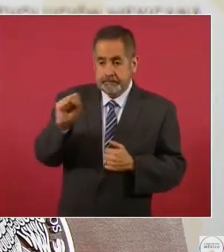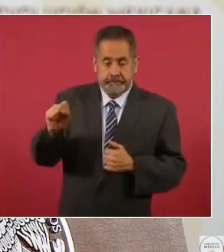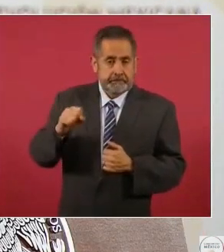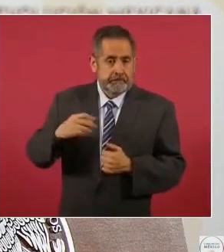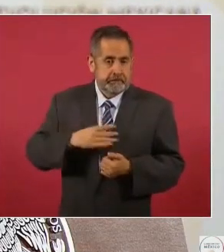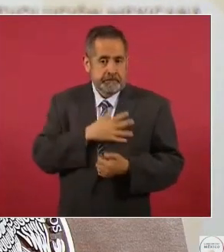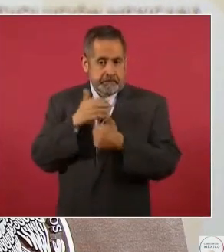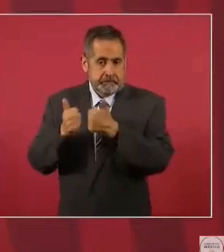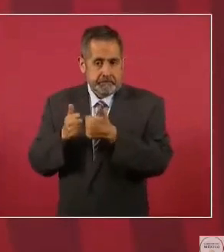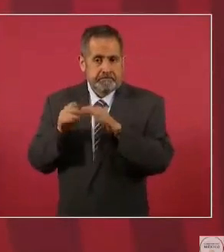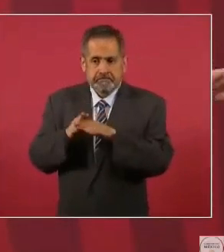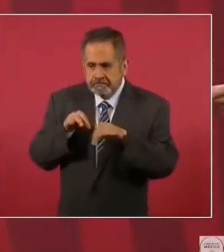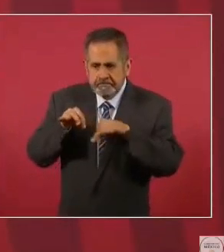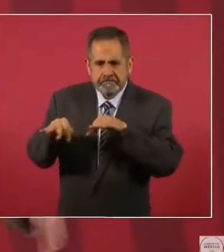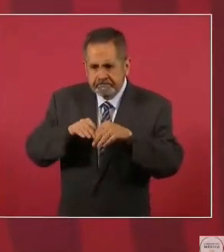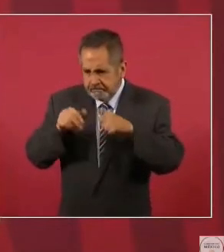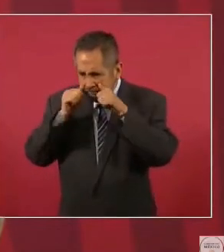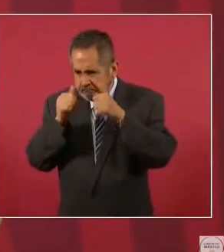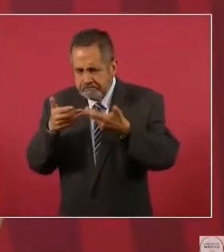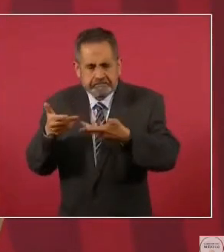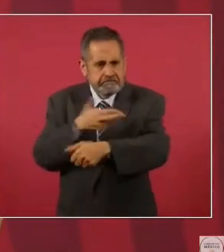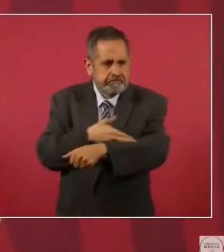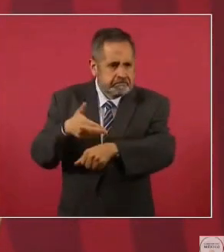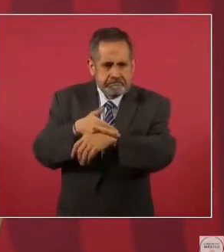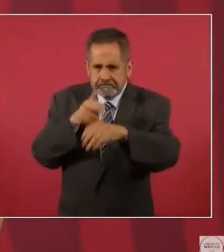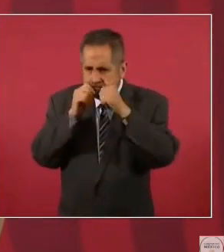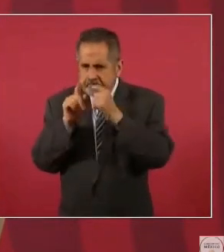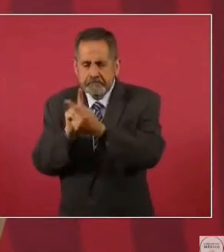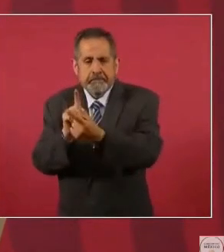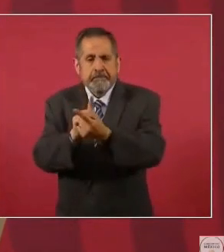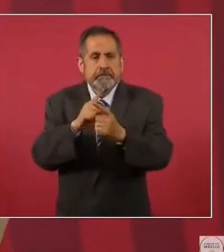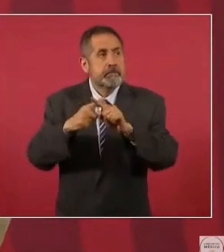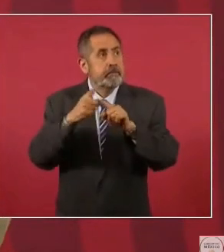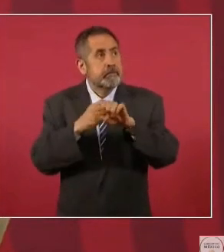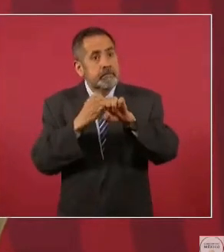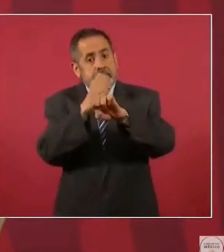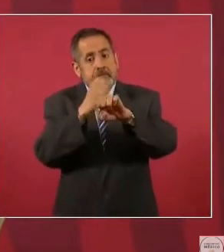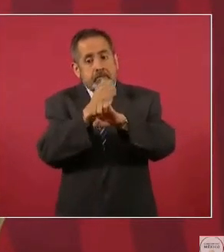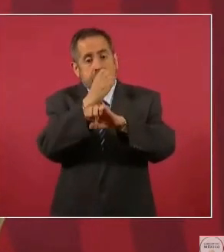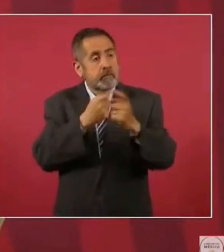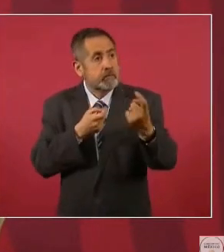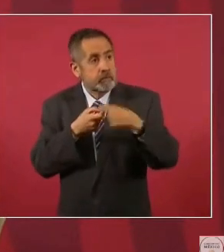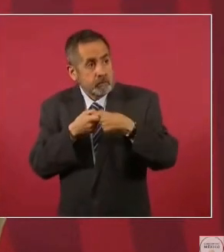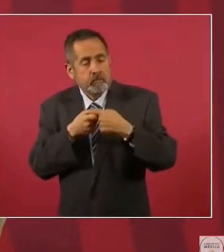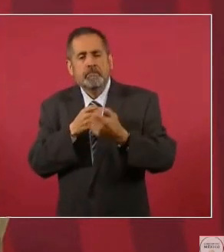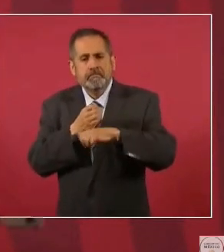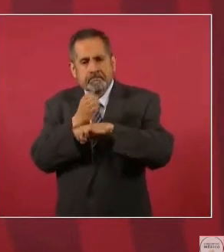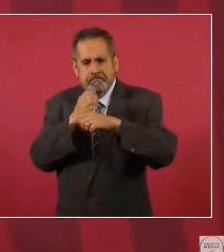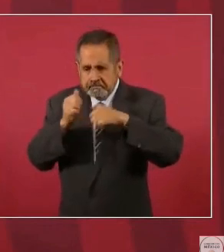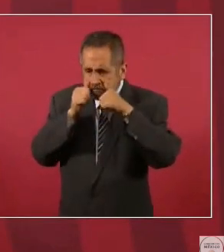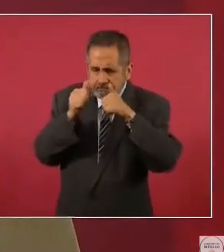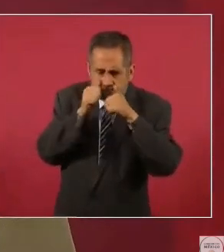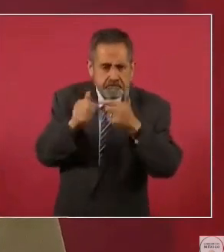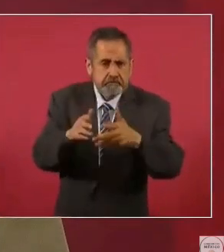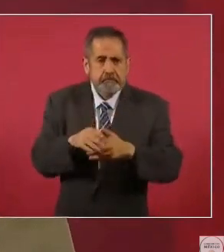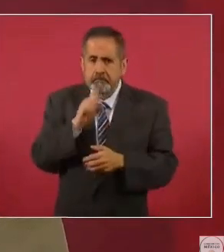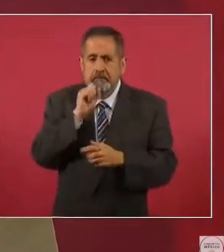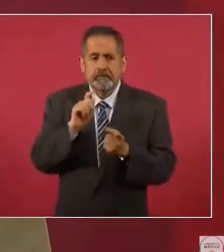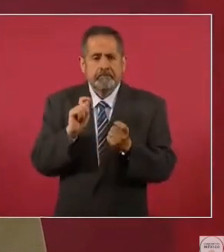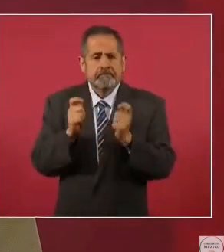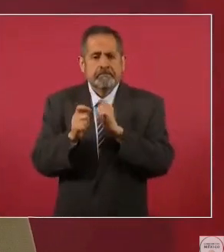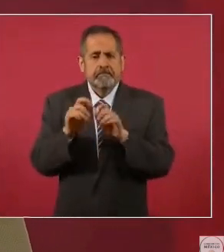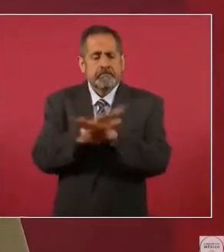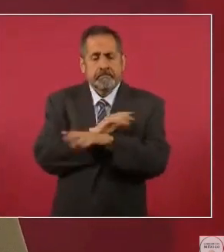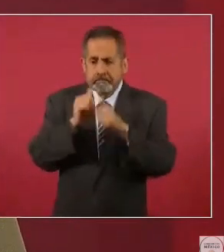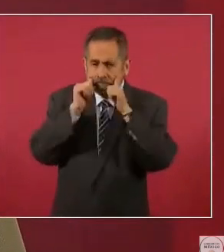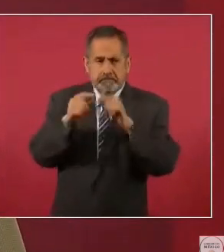tomando gran parte de todo el primer nivel en las entidades que voluntariamente se están adhiriendo, también tenemos una transformación del